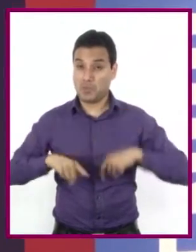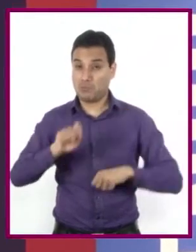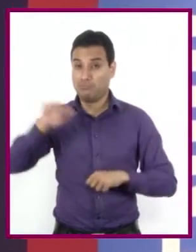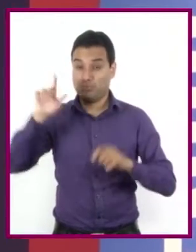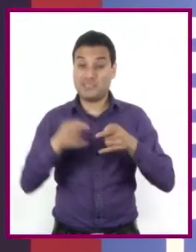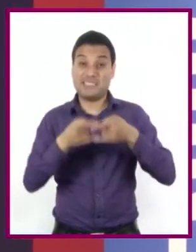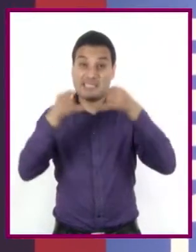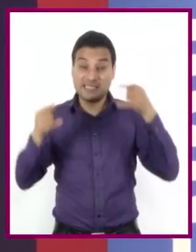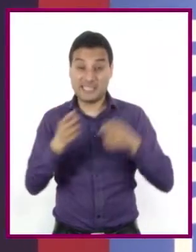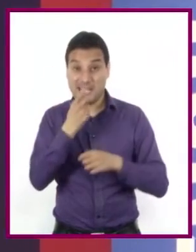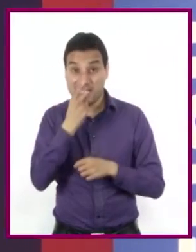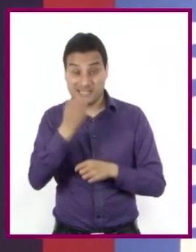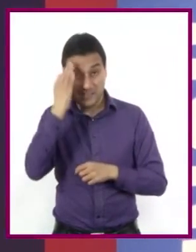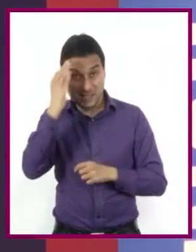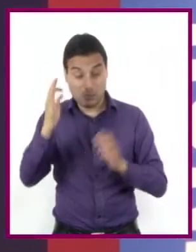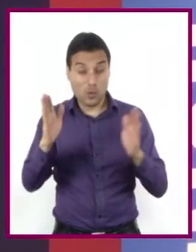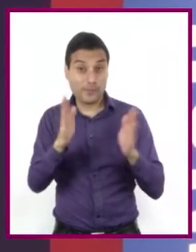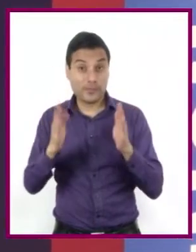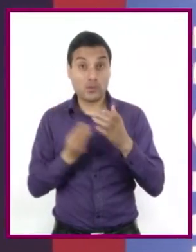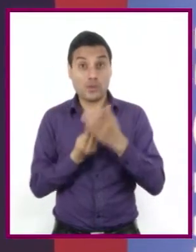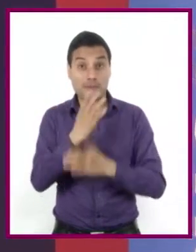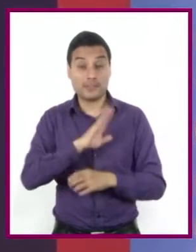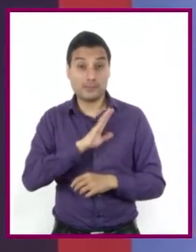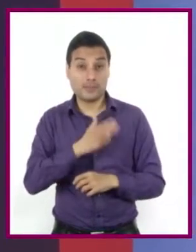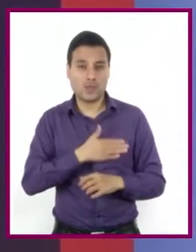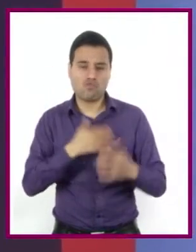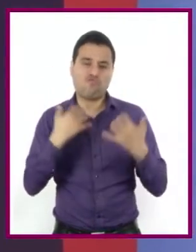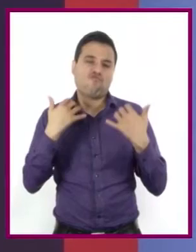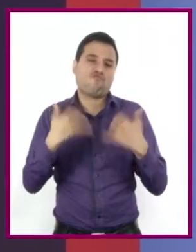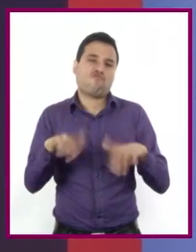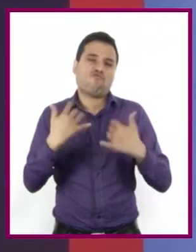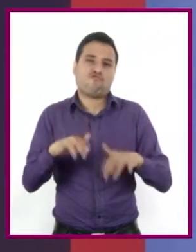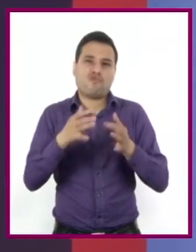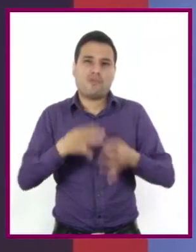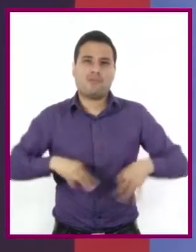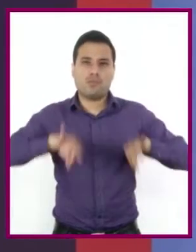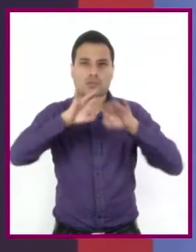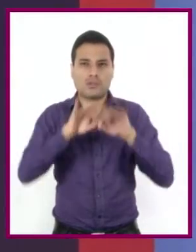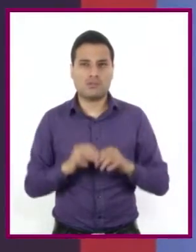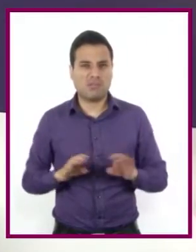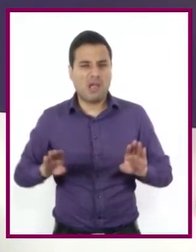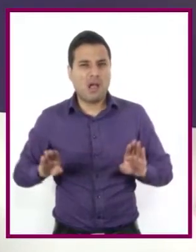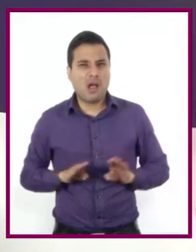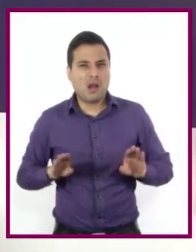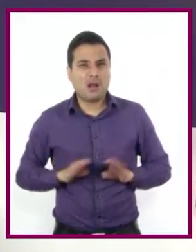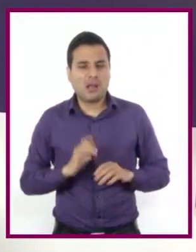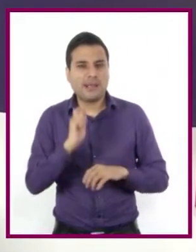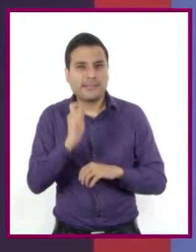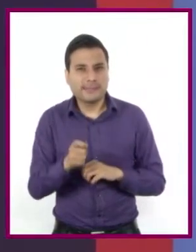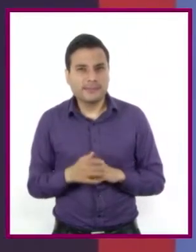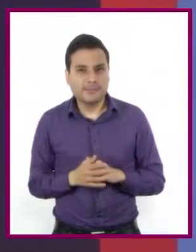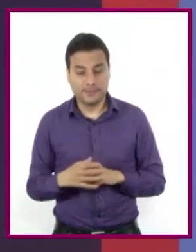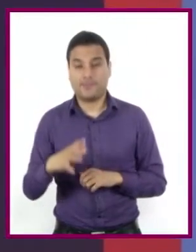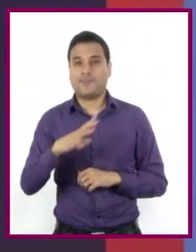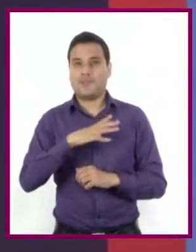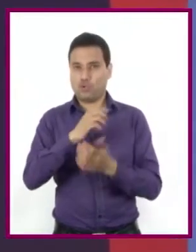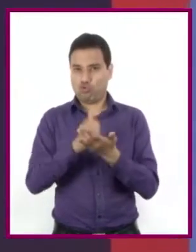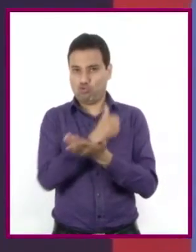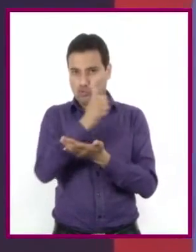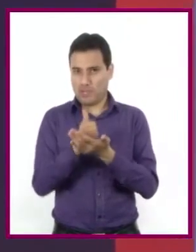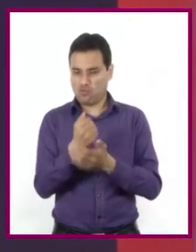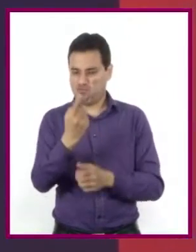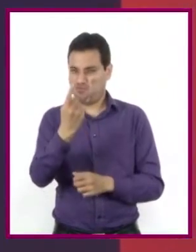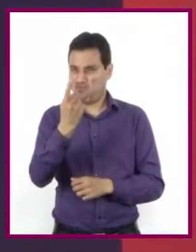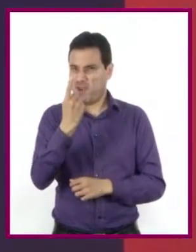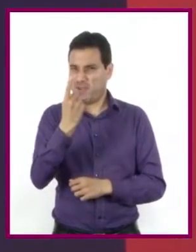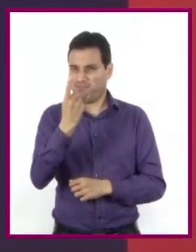uno de los pilares de la cultura mexicana. Su peculiaridad consiste en la existencia de una metrópoli que dominaba.